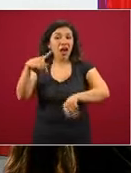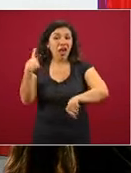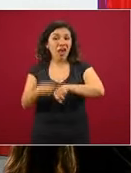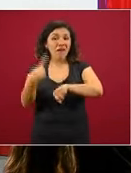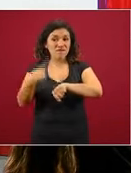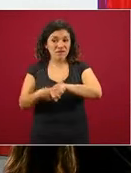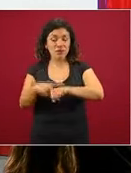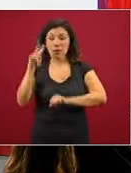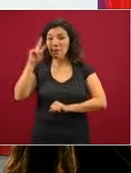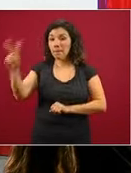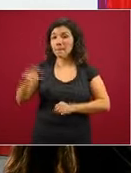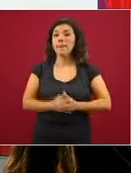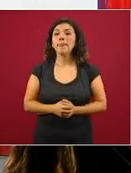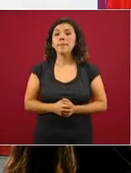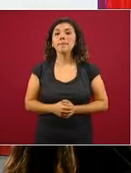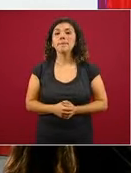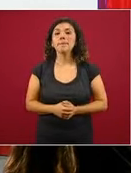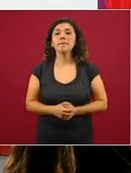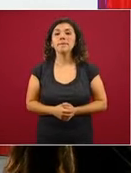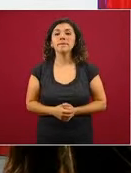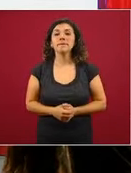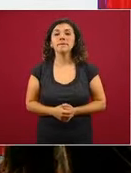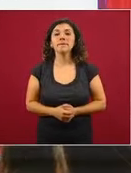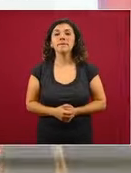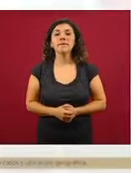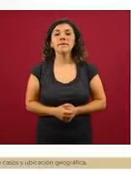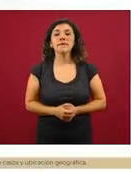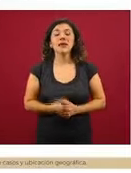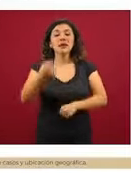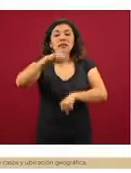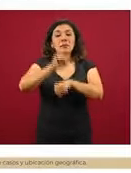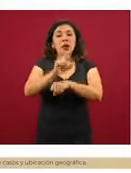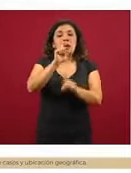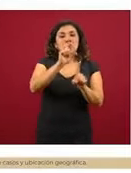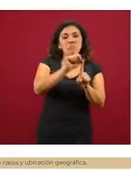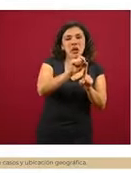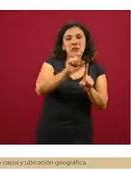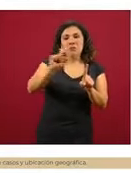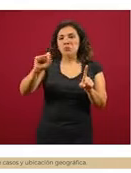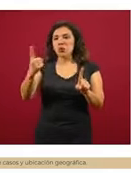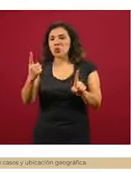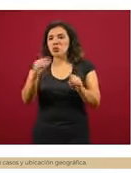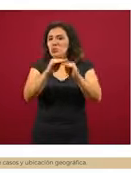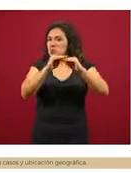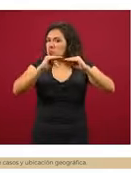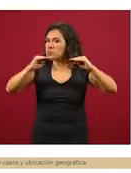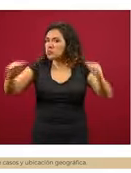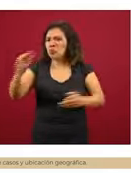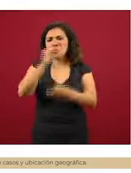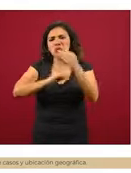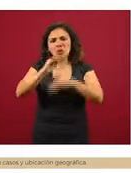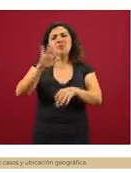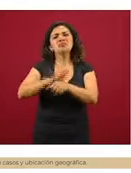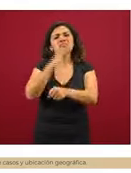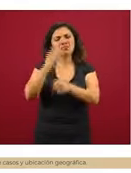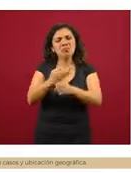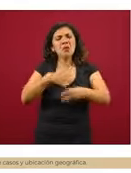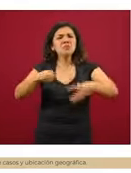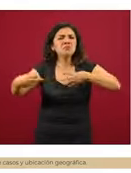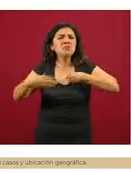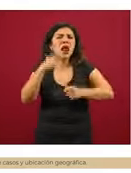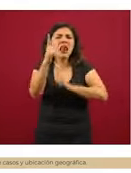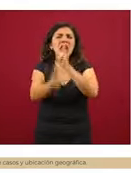a este gráfico. Podemos ver esa transmisión basal que decíamos hasta la semana 20 y 21, prácticamente todos habían tenido una